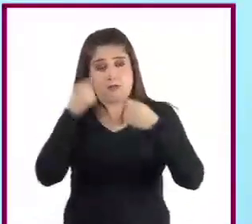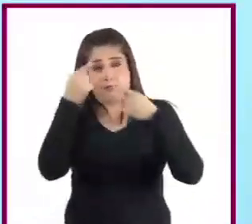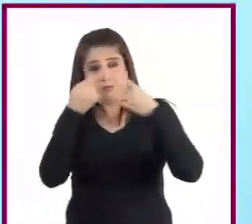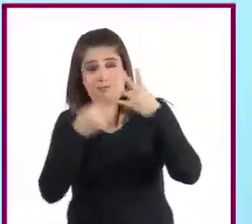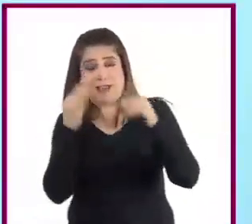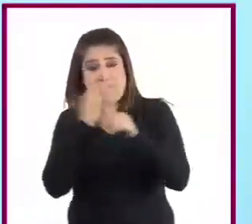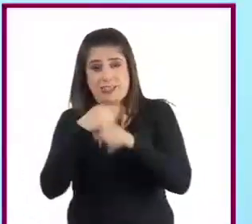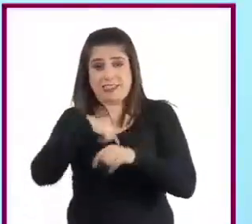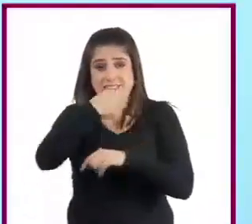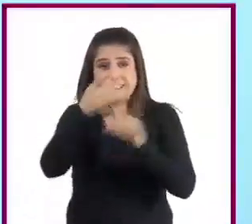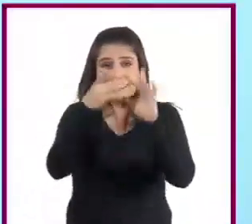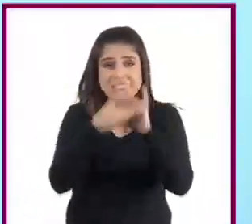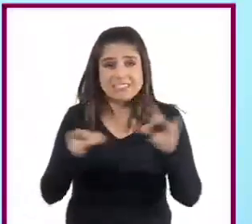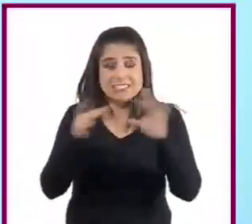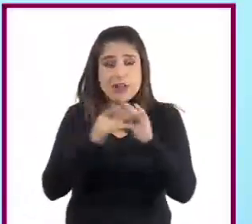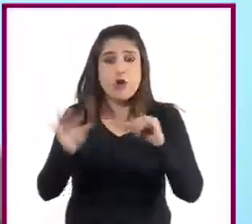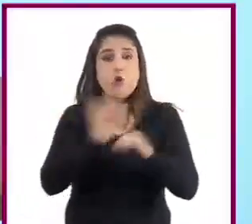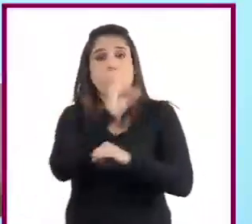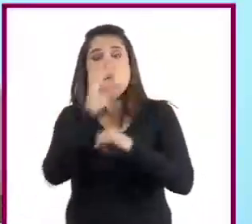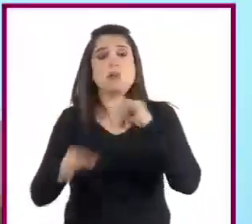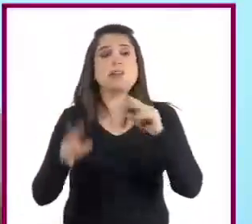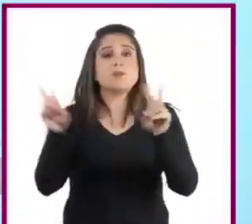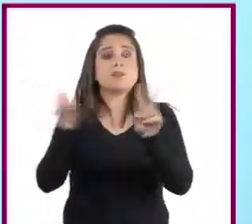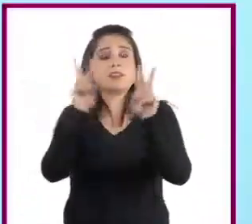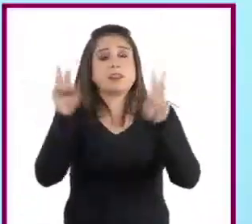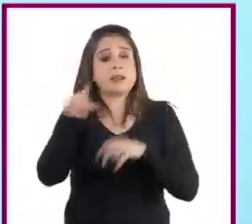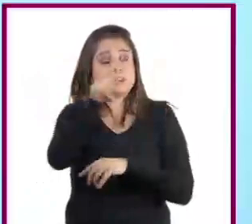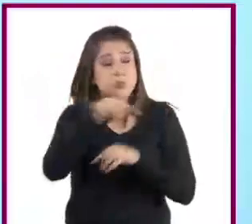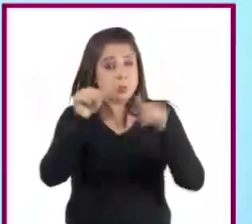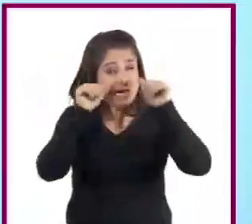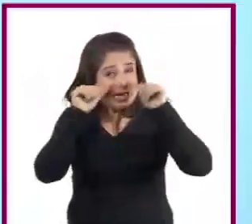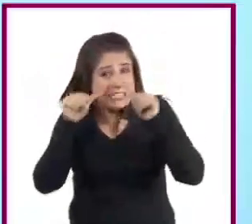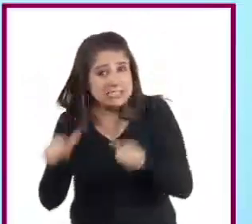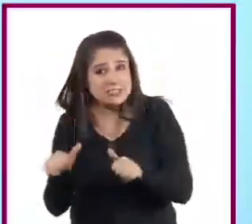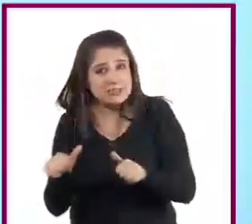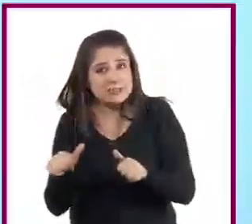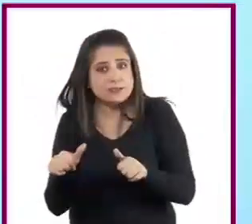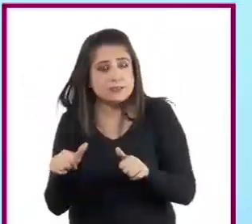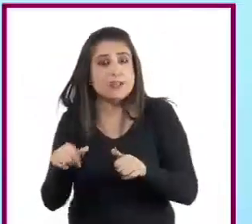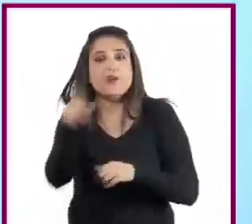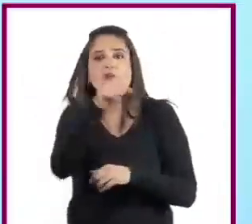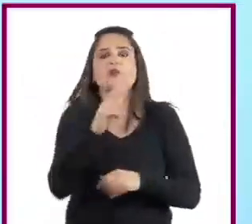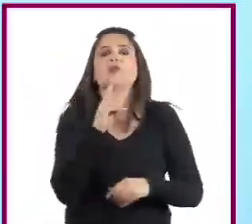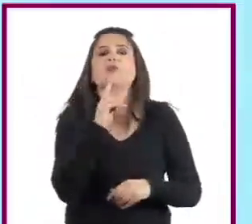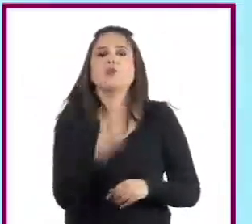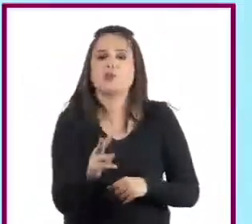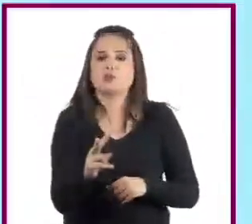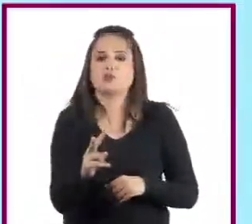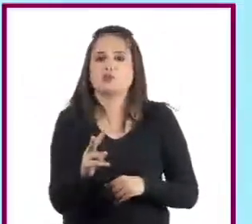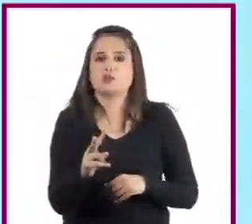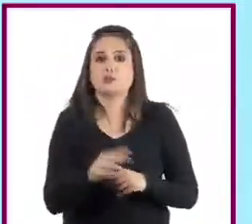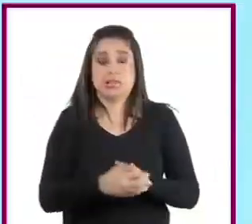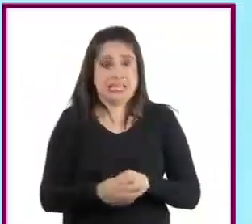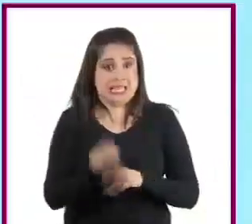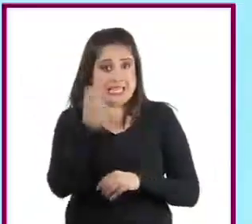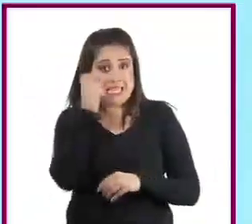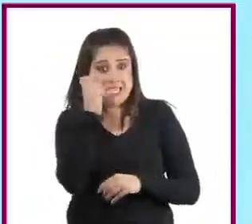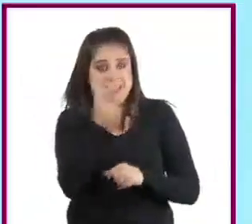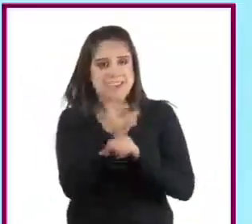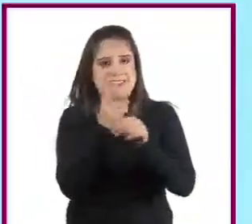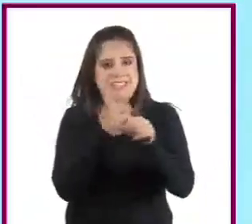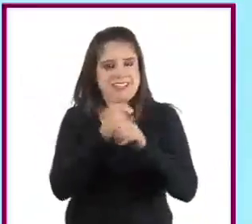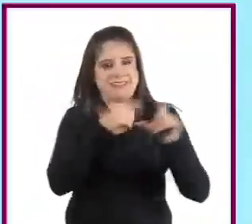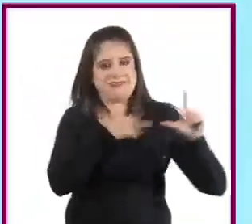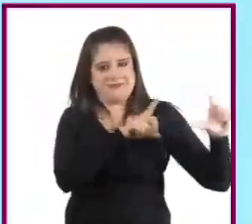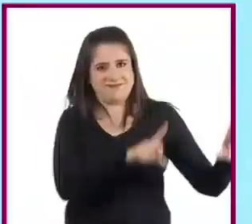hemos tratado, hay un último tema al que deben prestar atención: su voz. Para ello, los invitamos